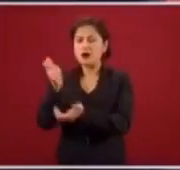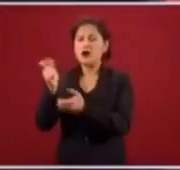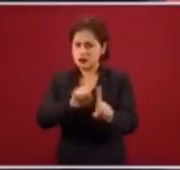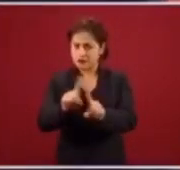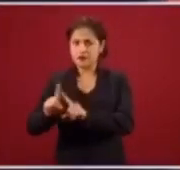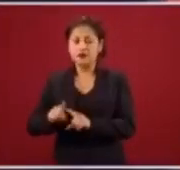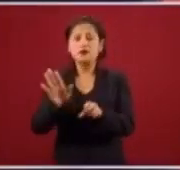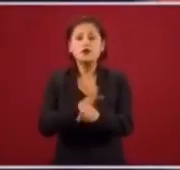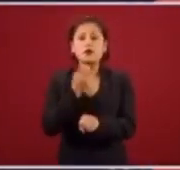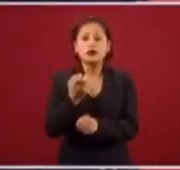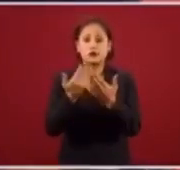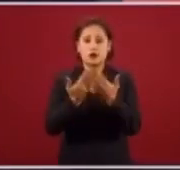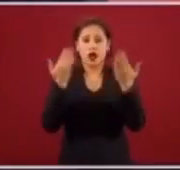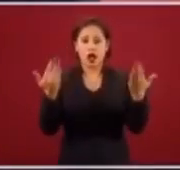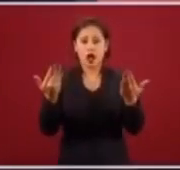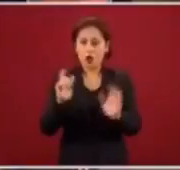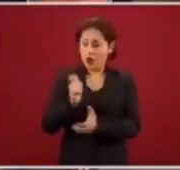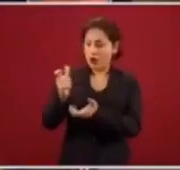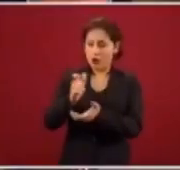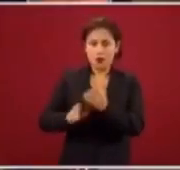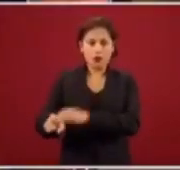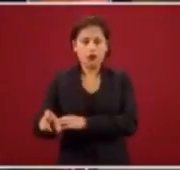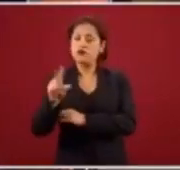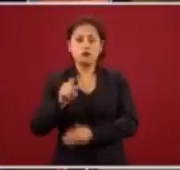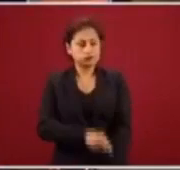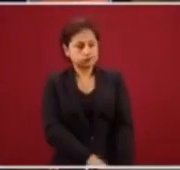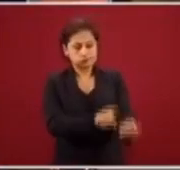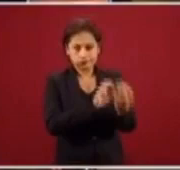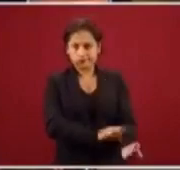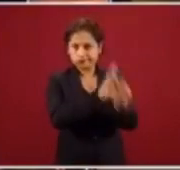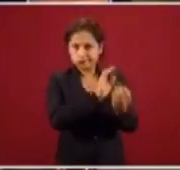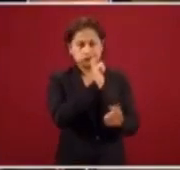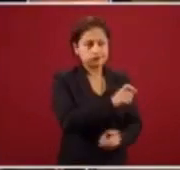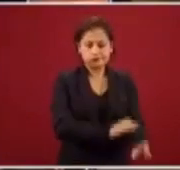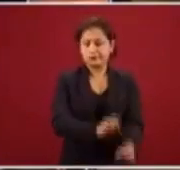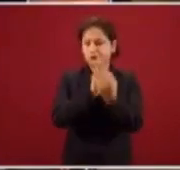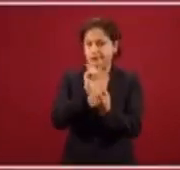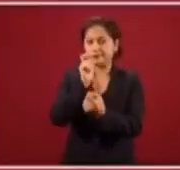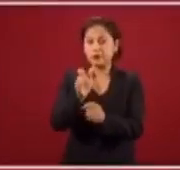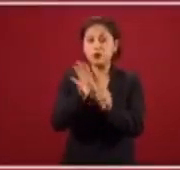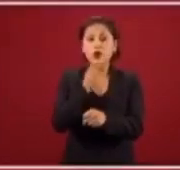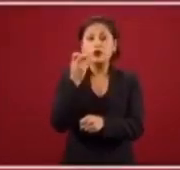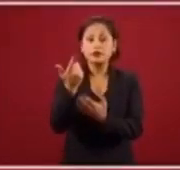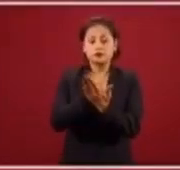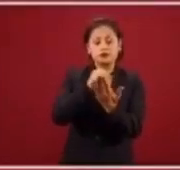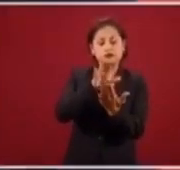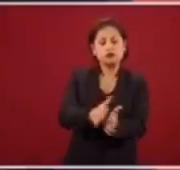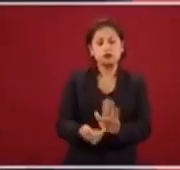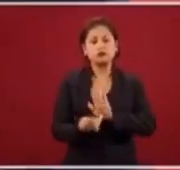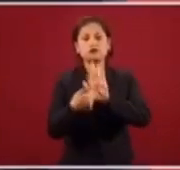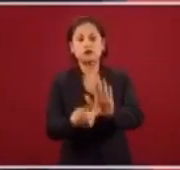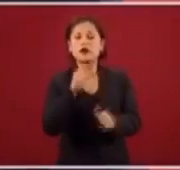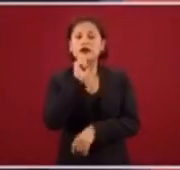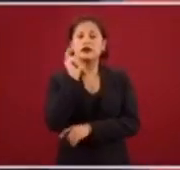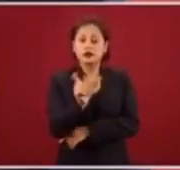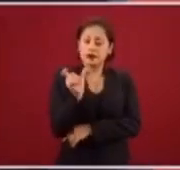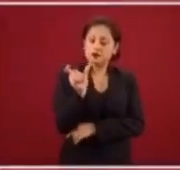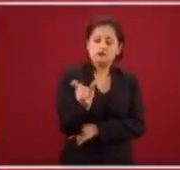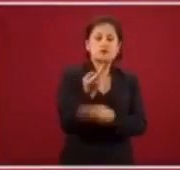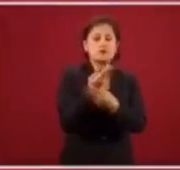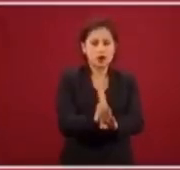con intermediarios, todo de manera directa, y por eso el padrón. Y por eso la tarjeta, y vamos a tener sucursales